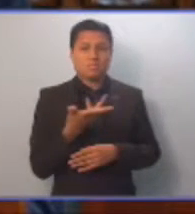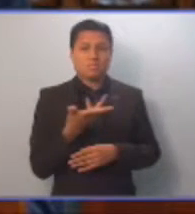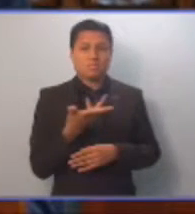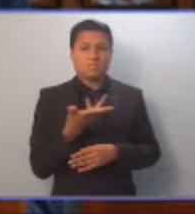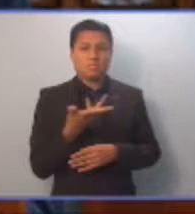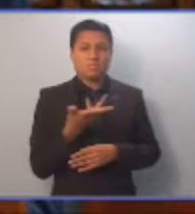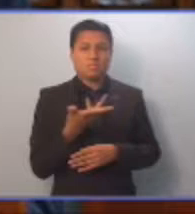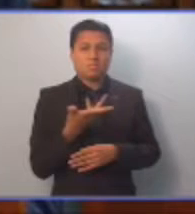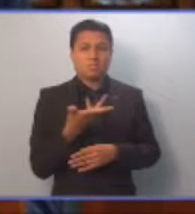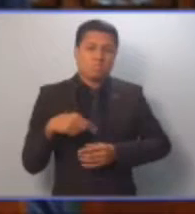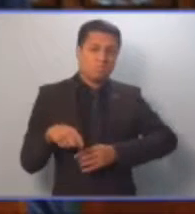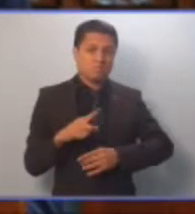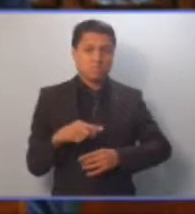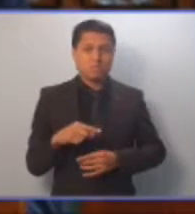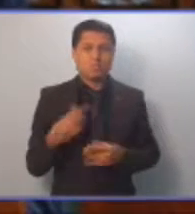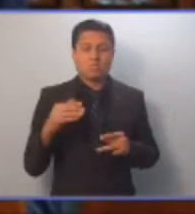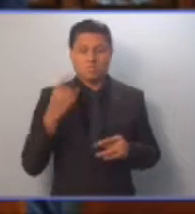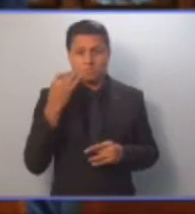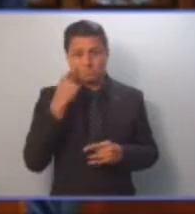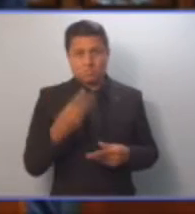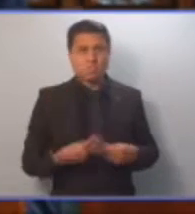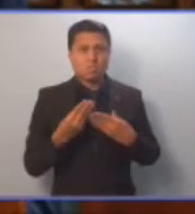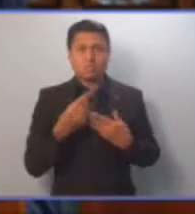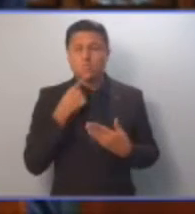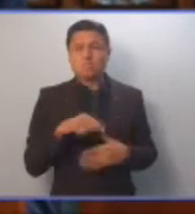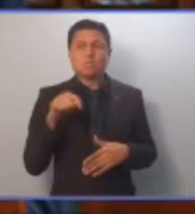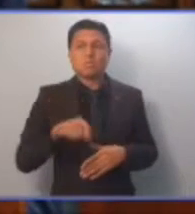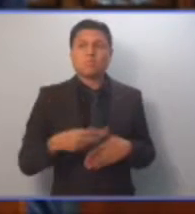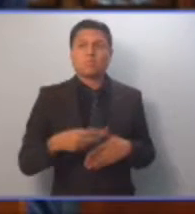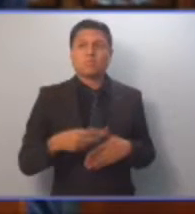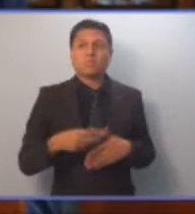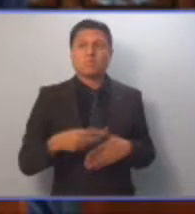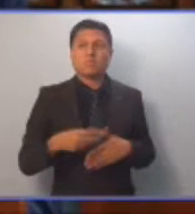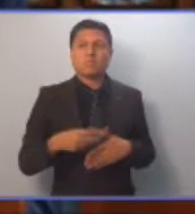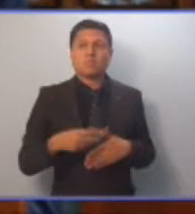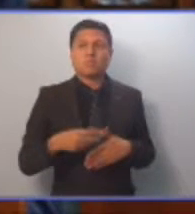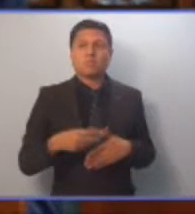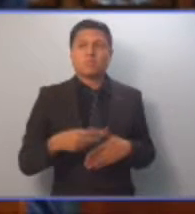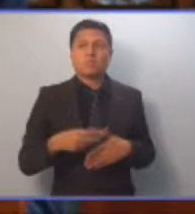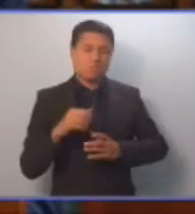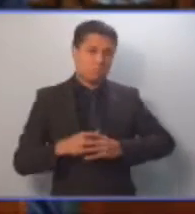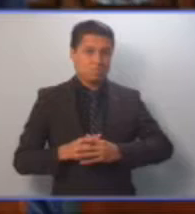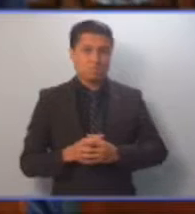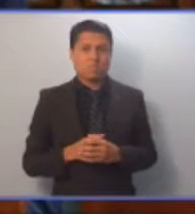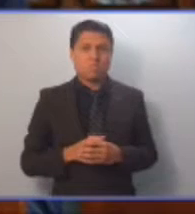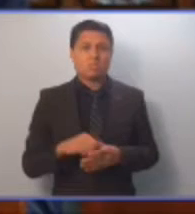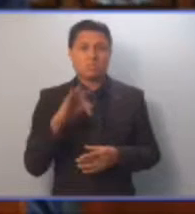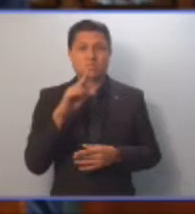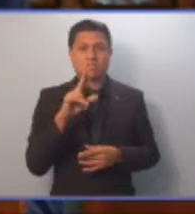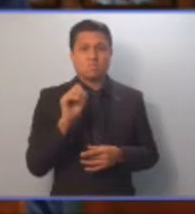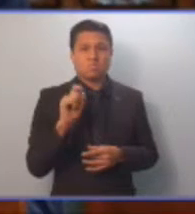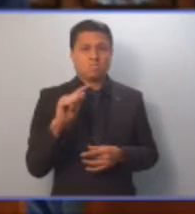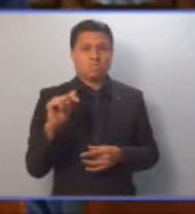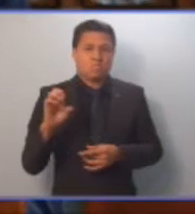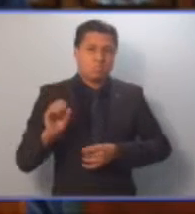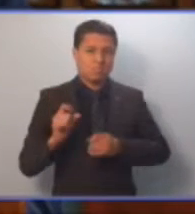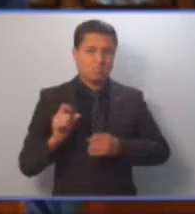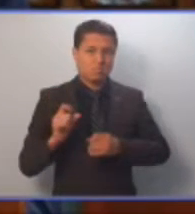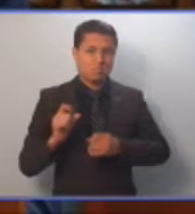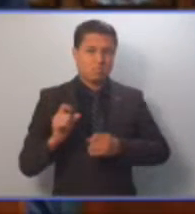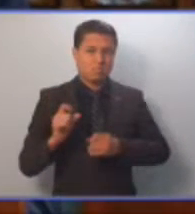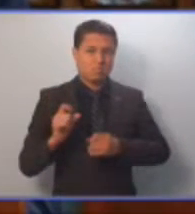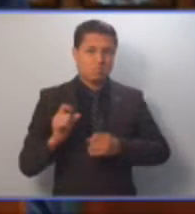de ellos les debemos los que ahora somos, gracias a Dios. FUSATE contribuye al desarrollo social